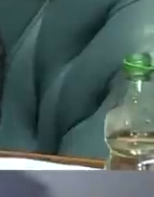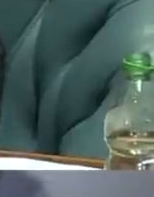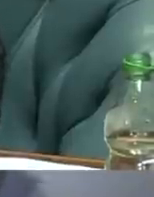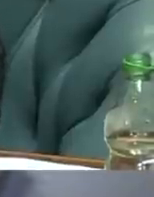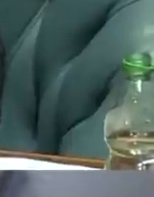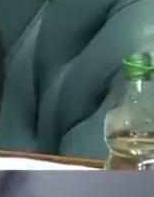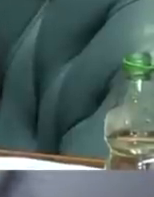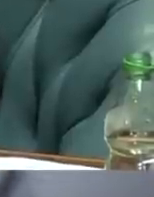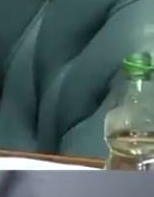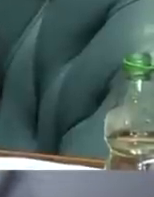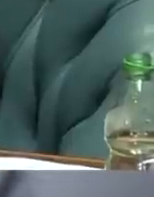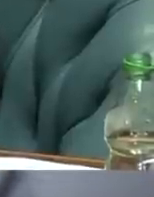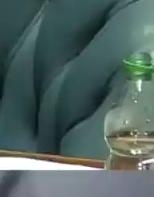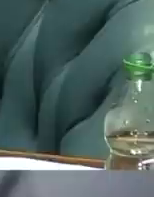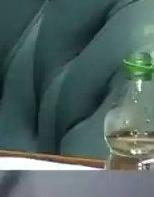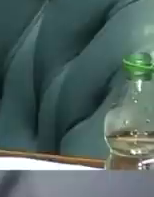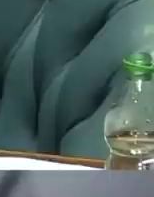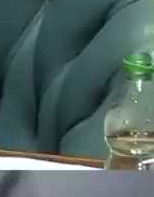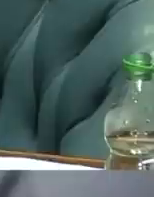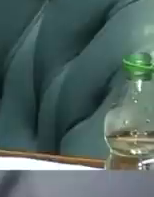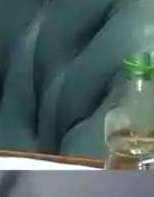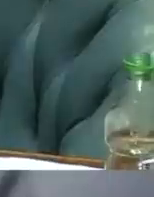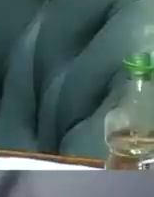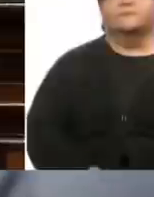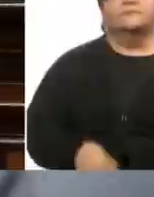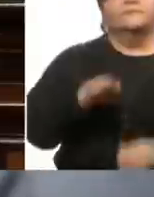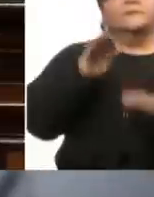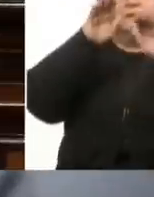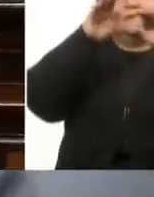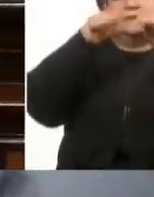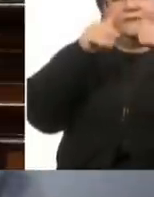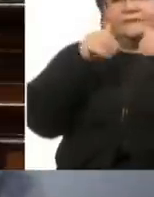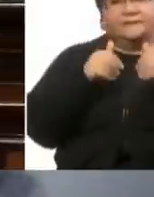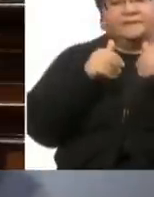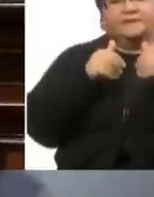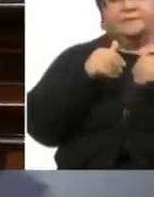también hay compromiso. Atienda. No, estoy en la bancada, por eso...